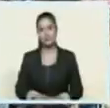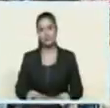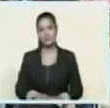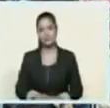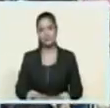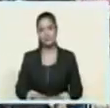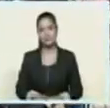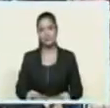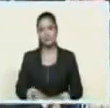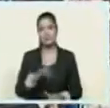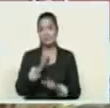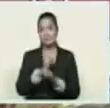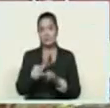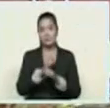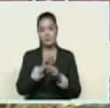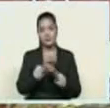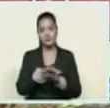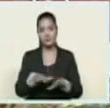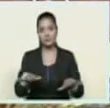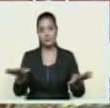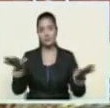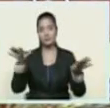y en las redes sociales